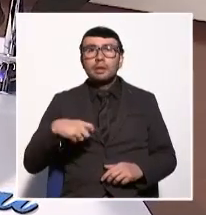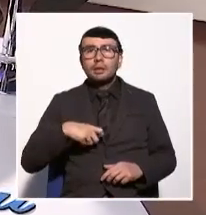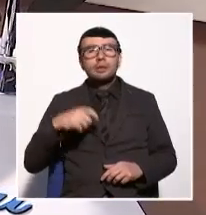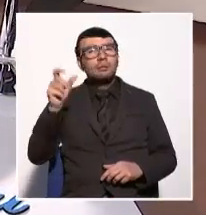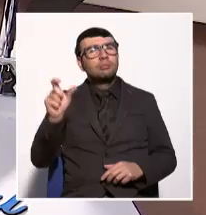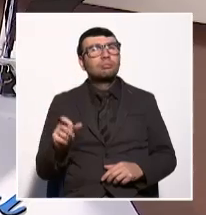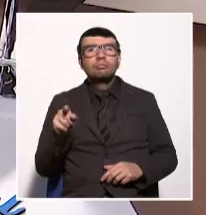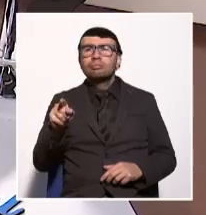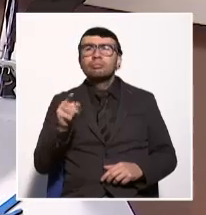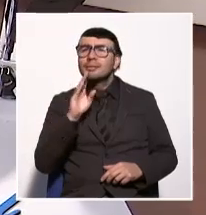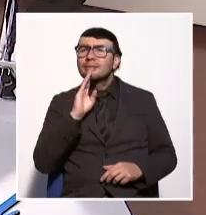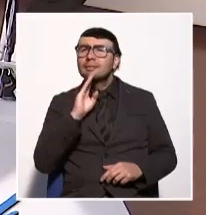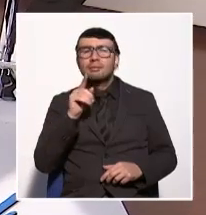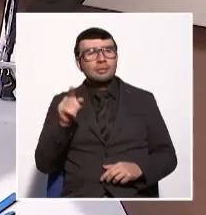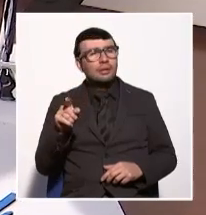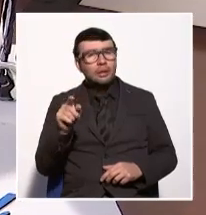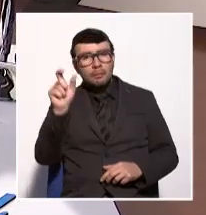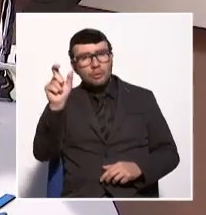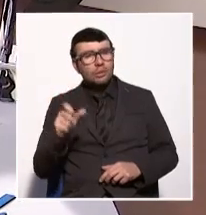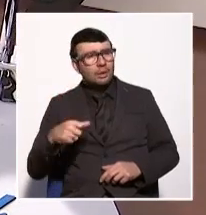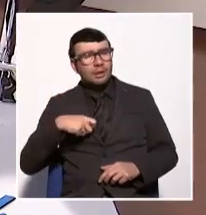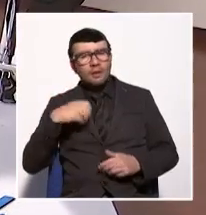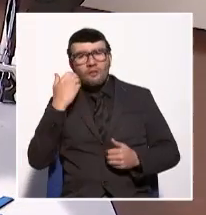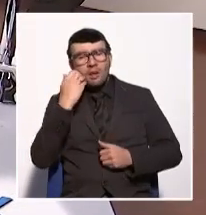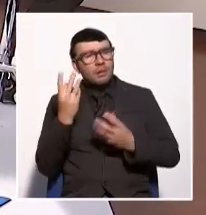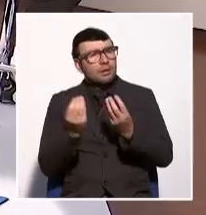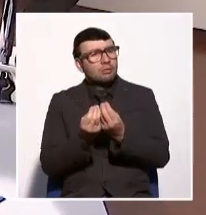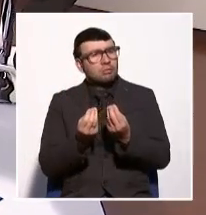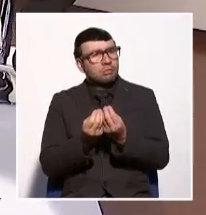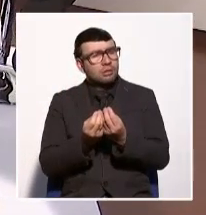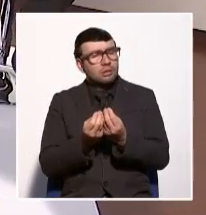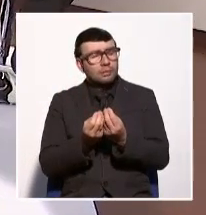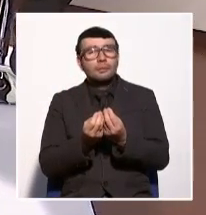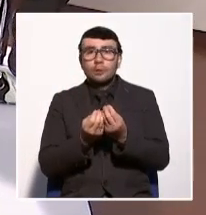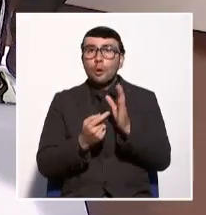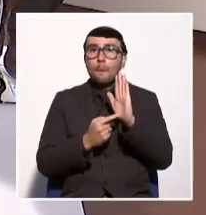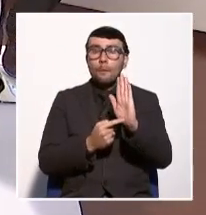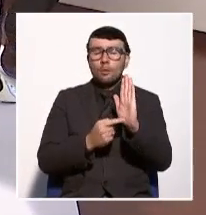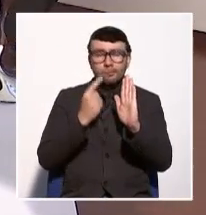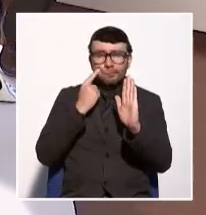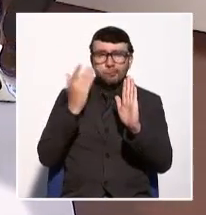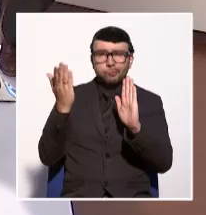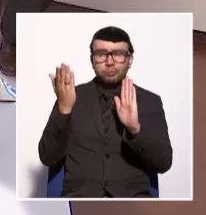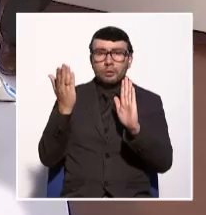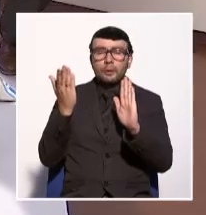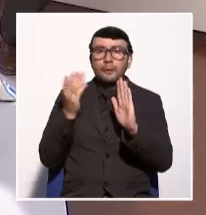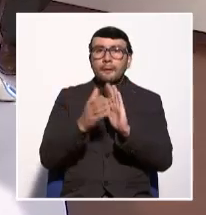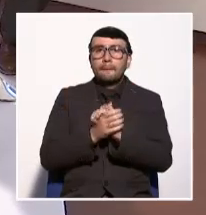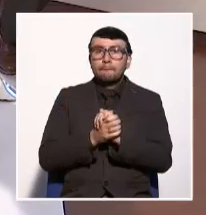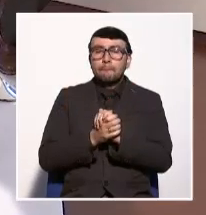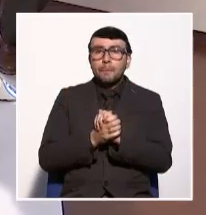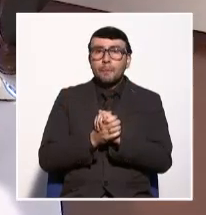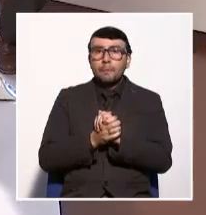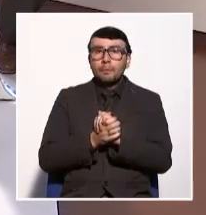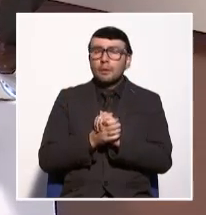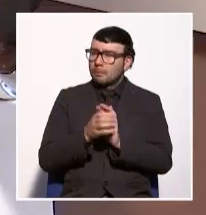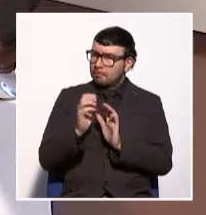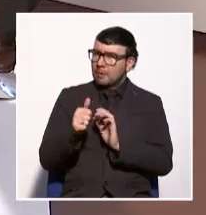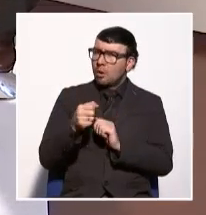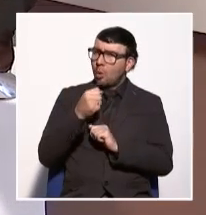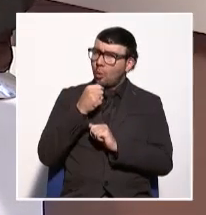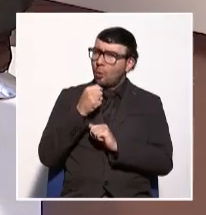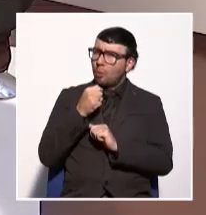doctor enrique es un cáncer de testículo si vamos a robarlo entonces para que veamos y hace comentario usted en el link